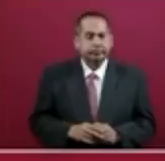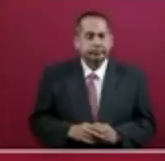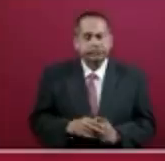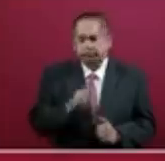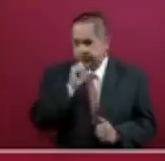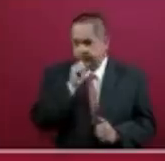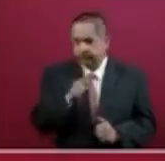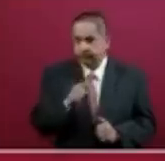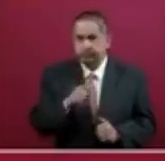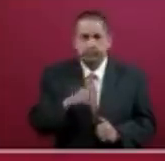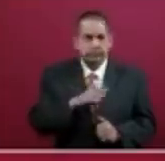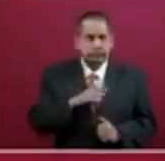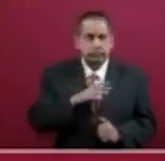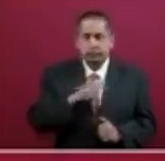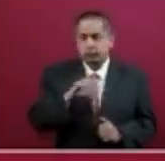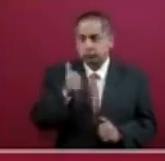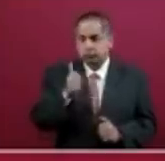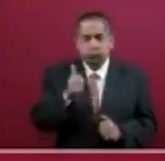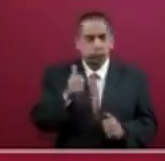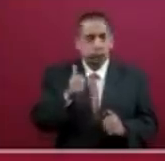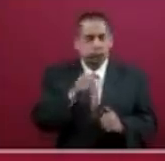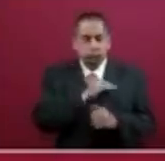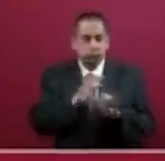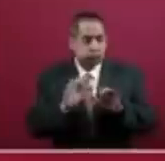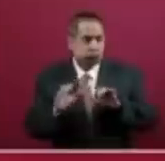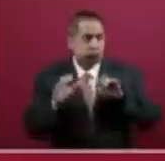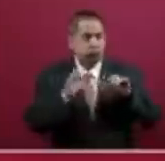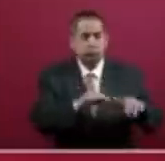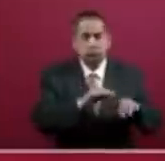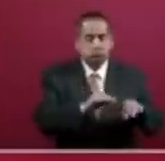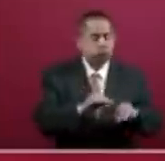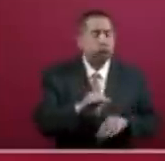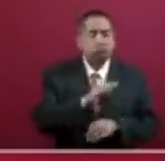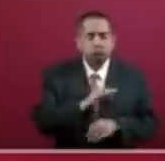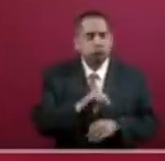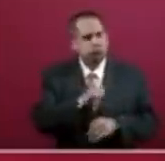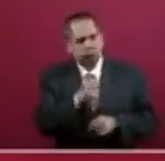hay otras posibilidades de inversión, otras